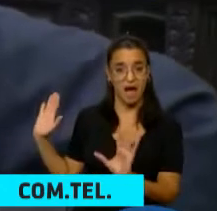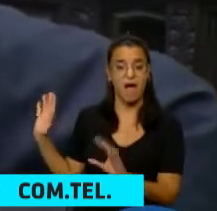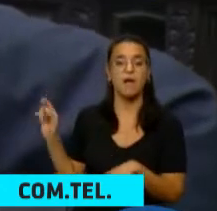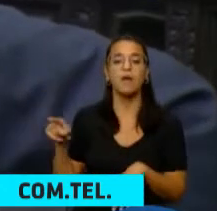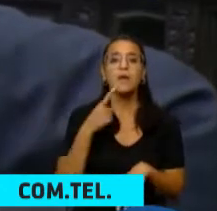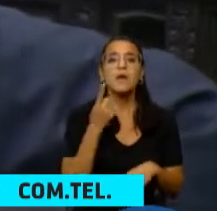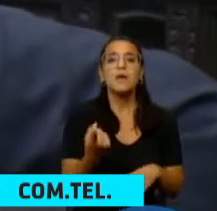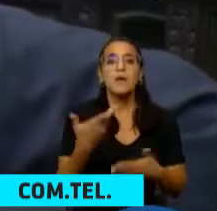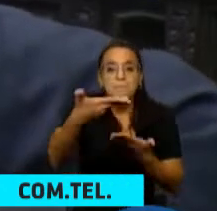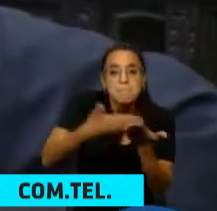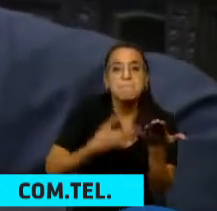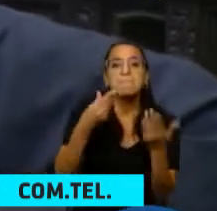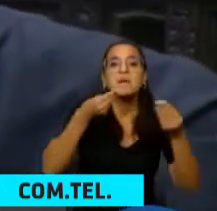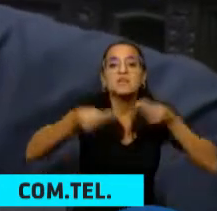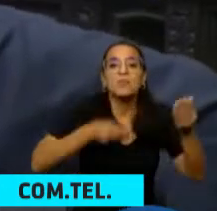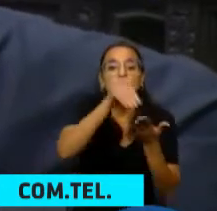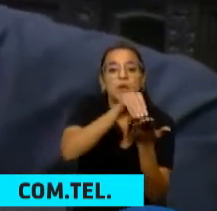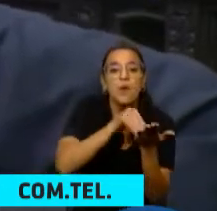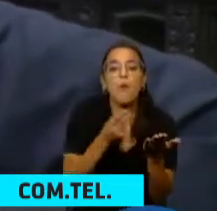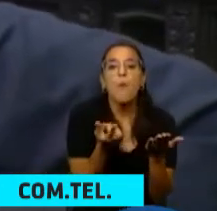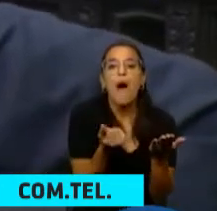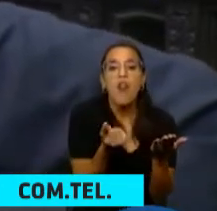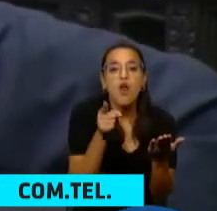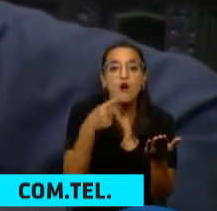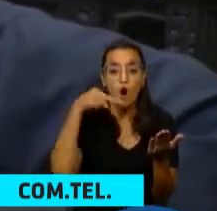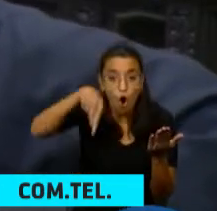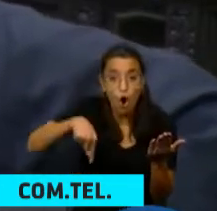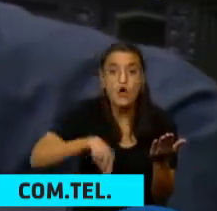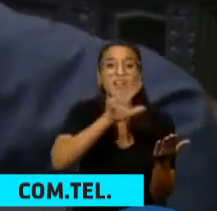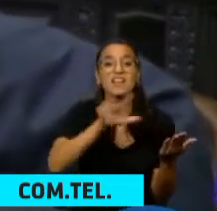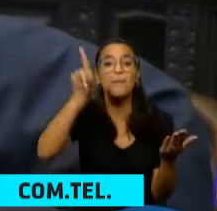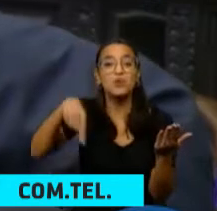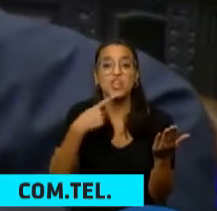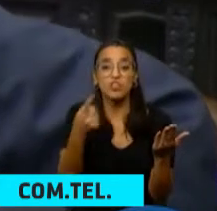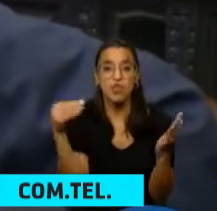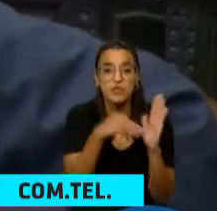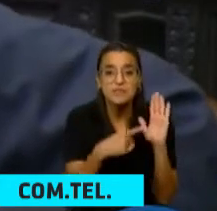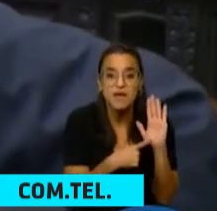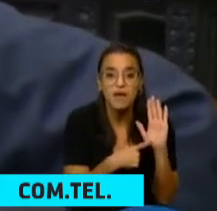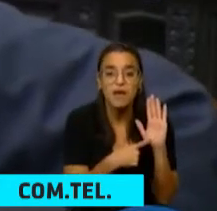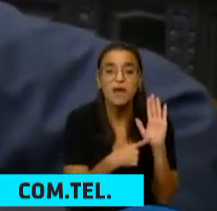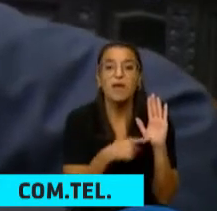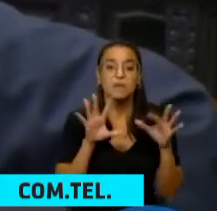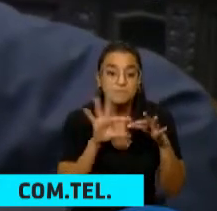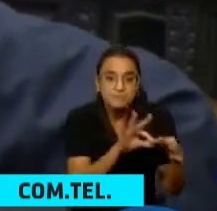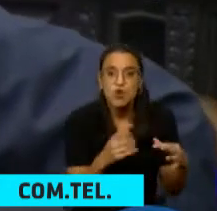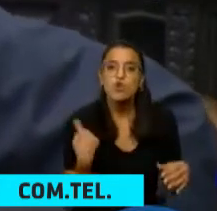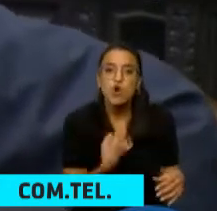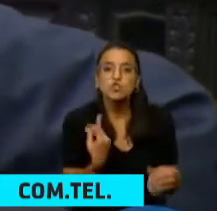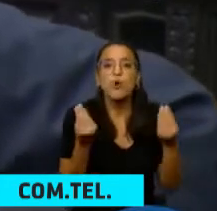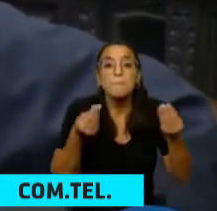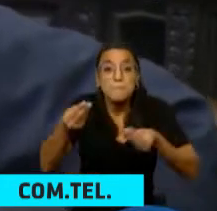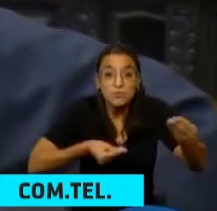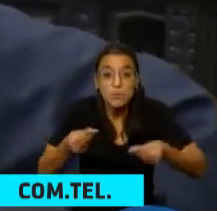Cámara para que podamos tener una sesión para el tratamiento de este dictamen. Lo